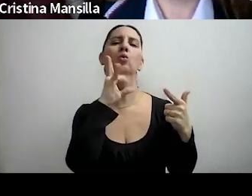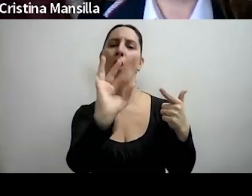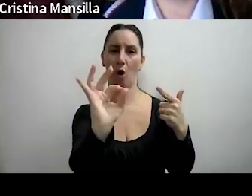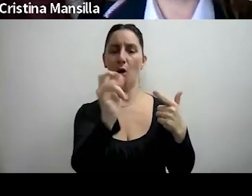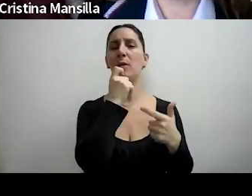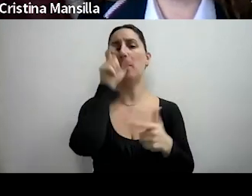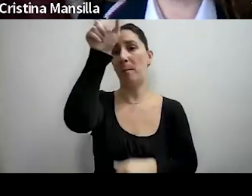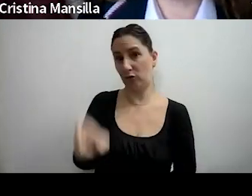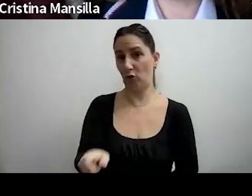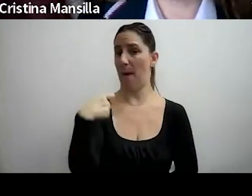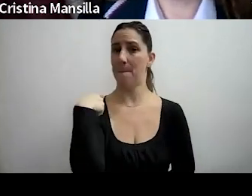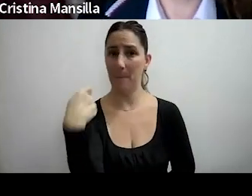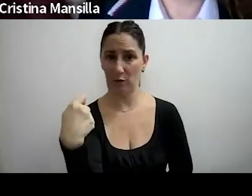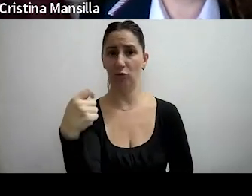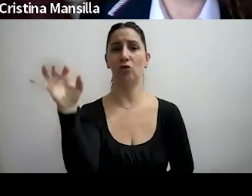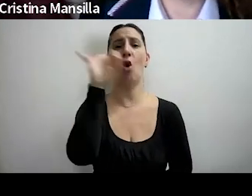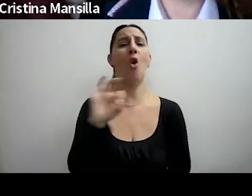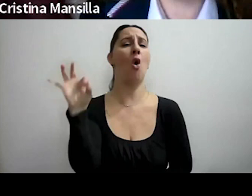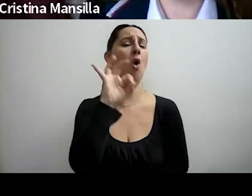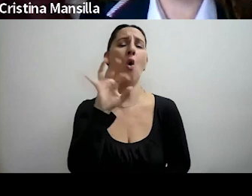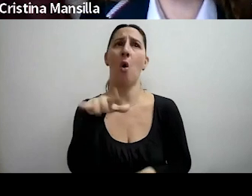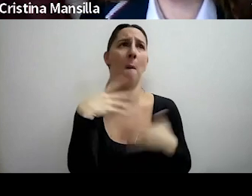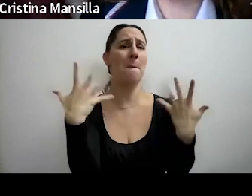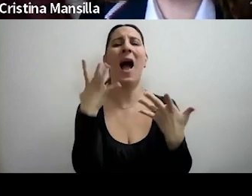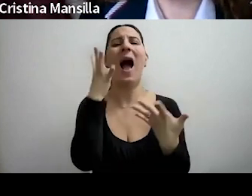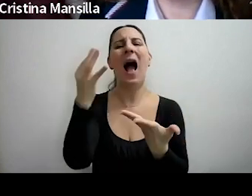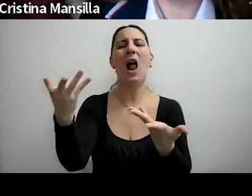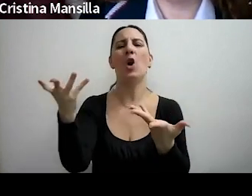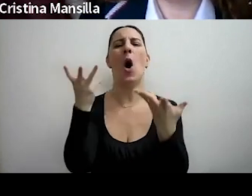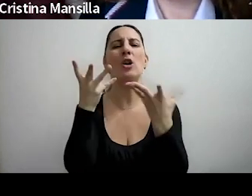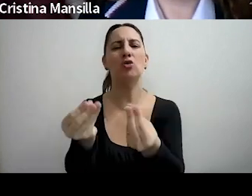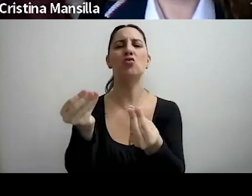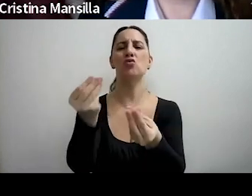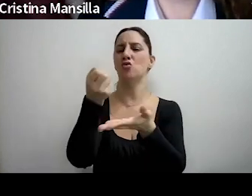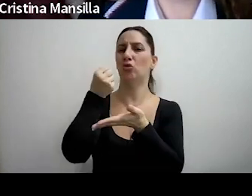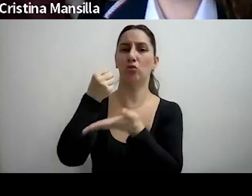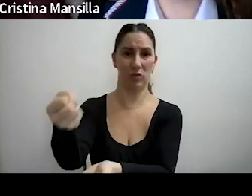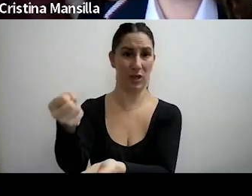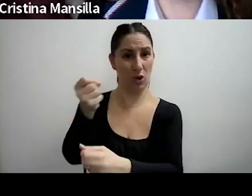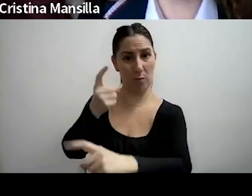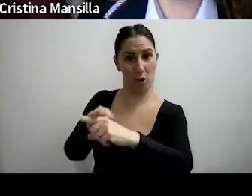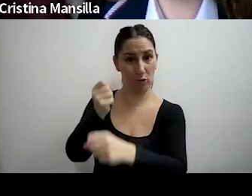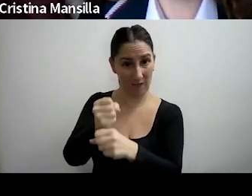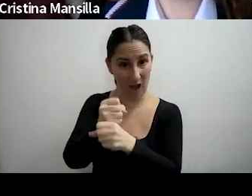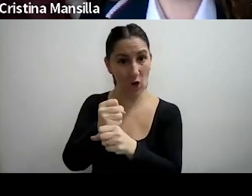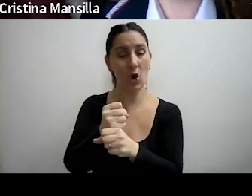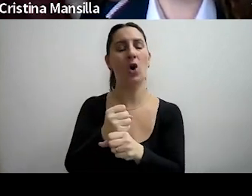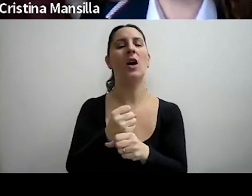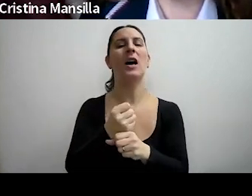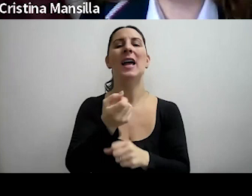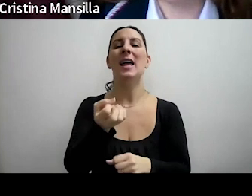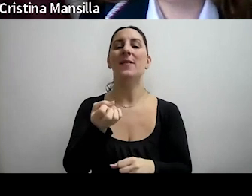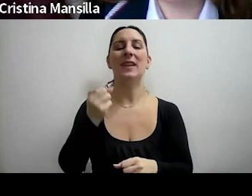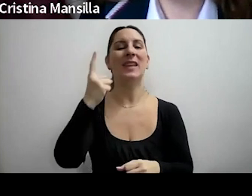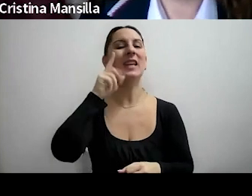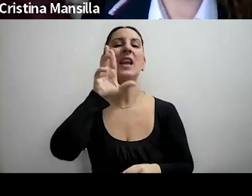pensión o que tenga algún tipo de ayuda o subsidio laboral, ingresos brutos declarados en el impuesto